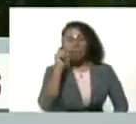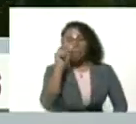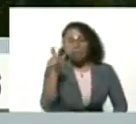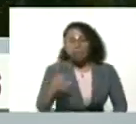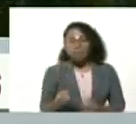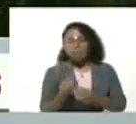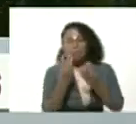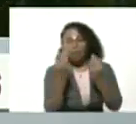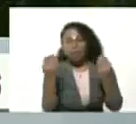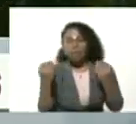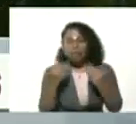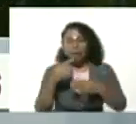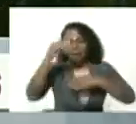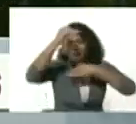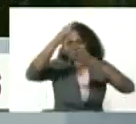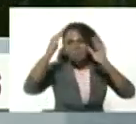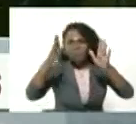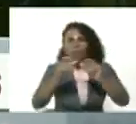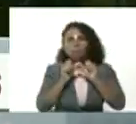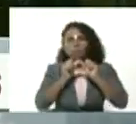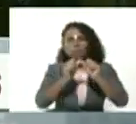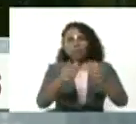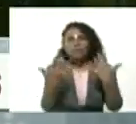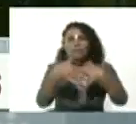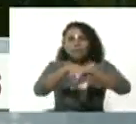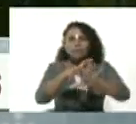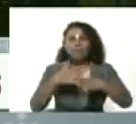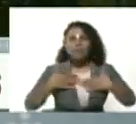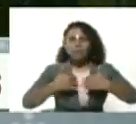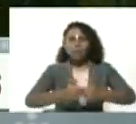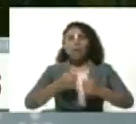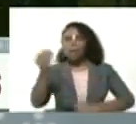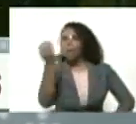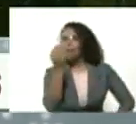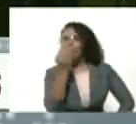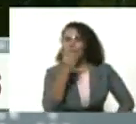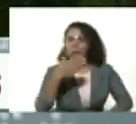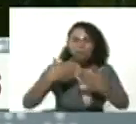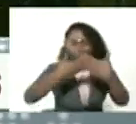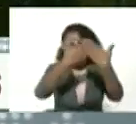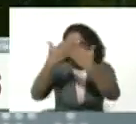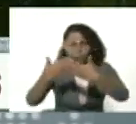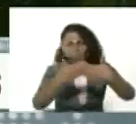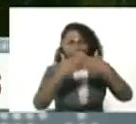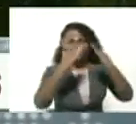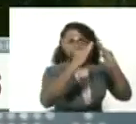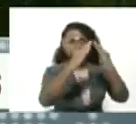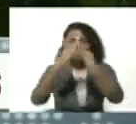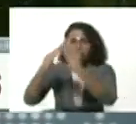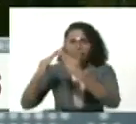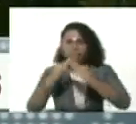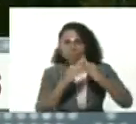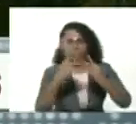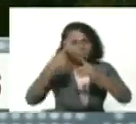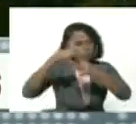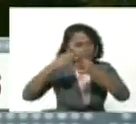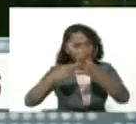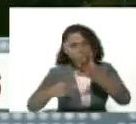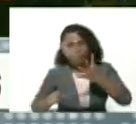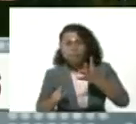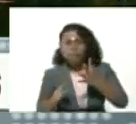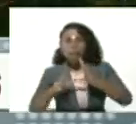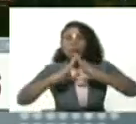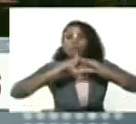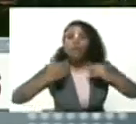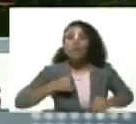Belmonte, en atención permanente integral, salud, alimentación, estudios de vivienda, entre otros, a